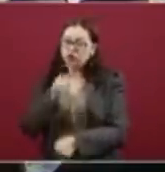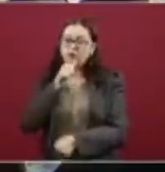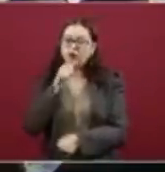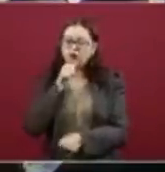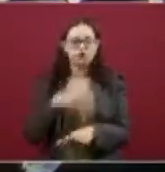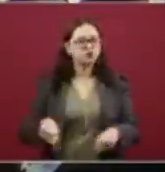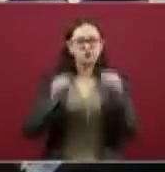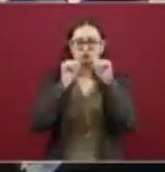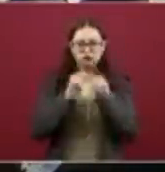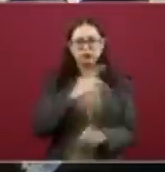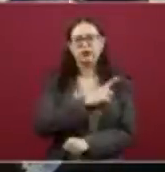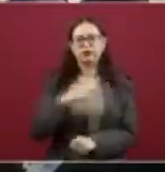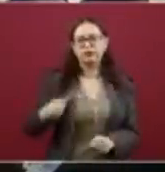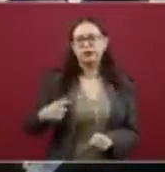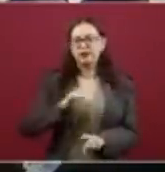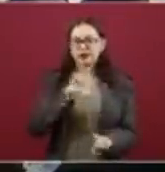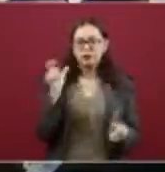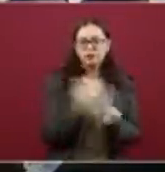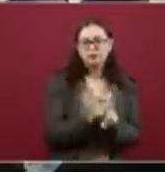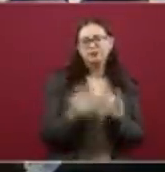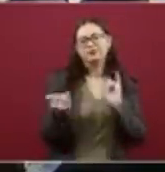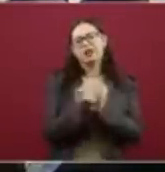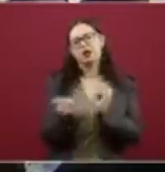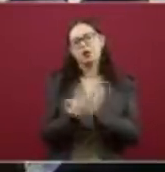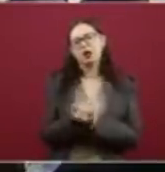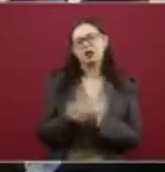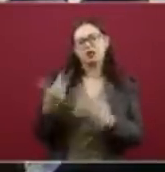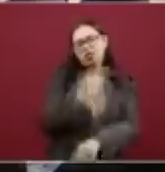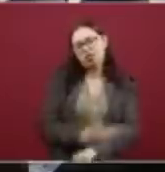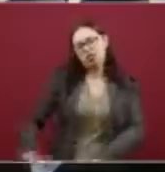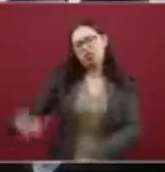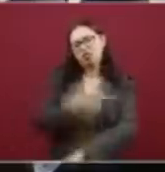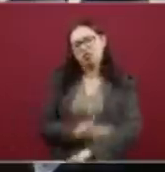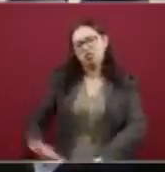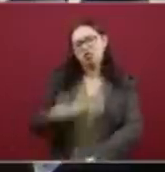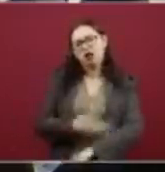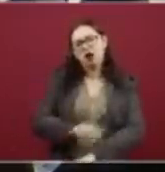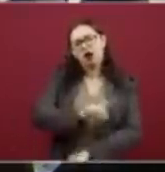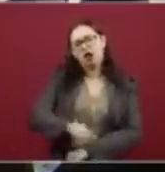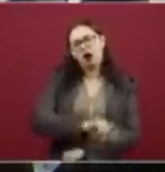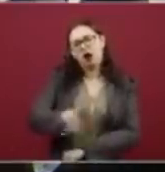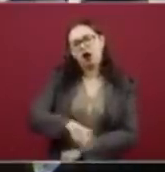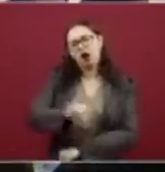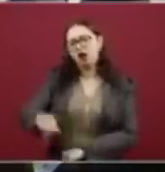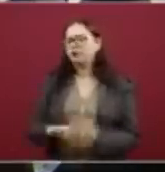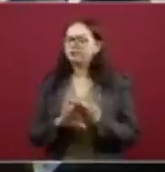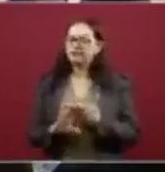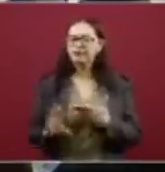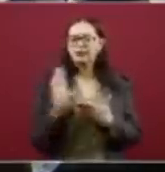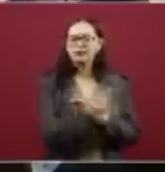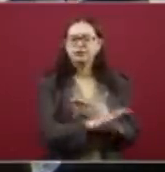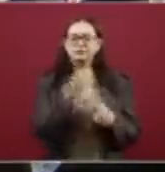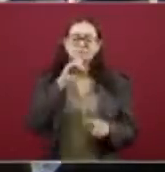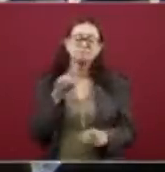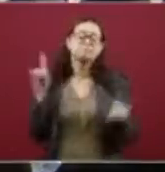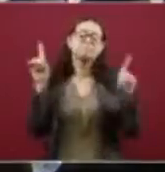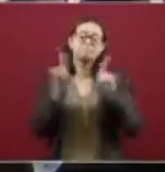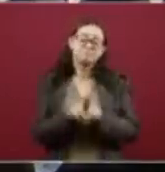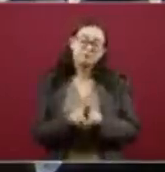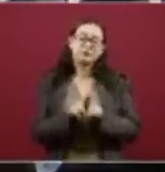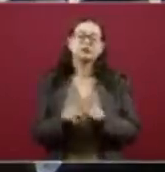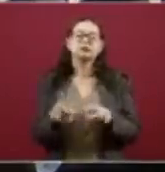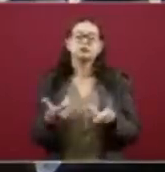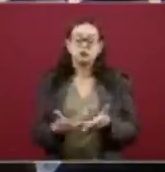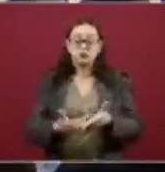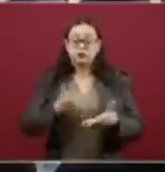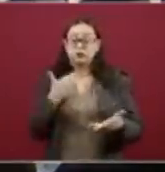las medidas de carácter burocrático y fortalecer en la medida de lo posible las medidas de prevención cuando no se